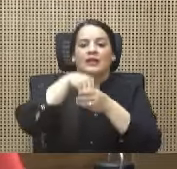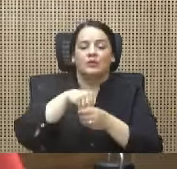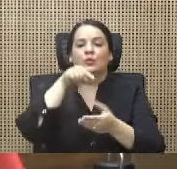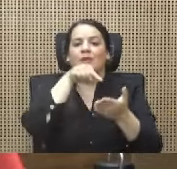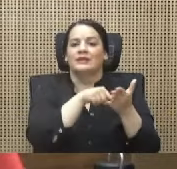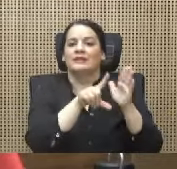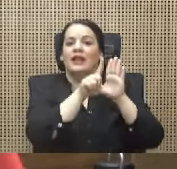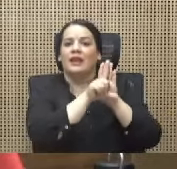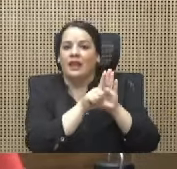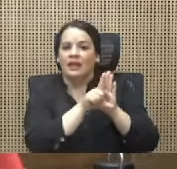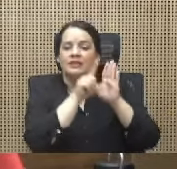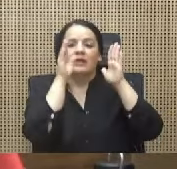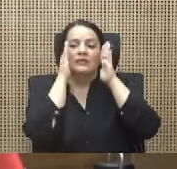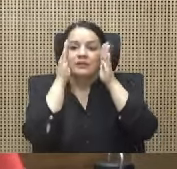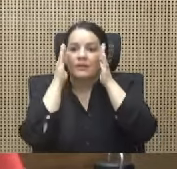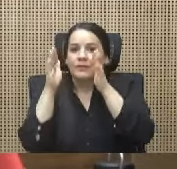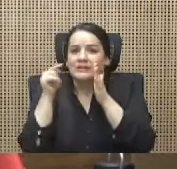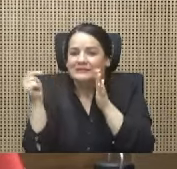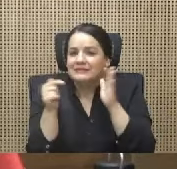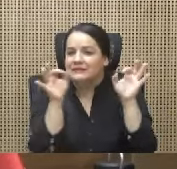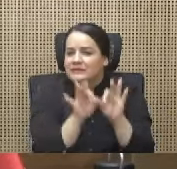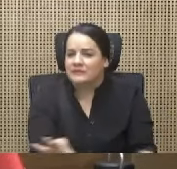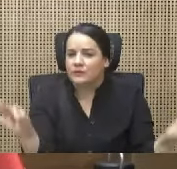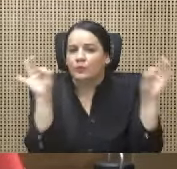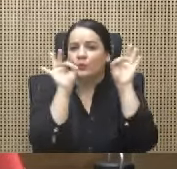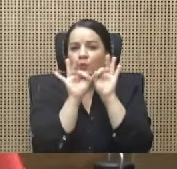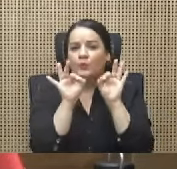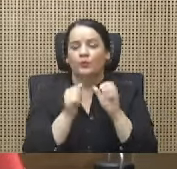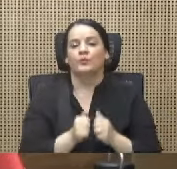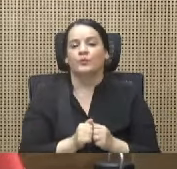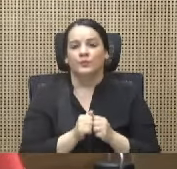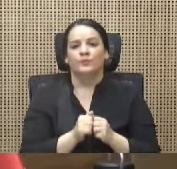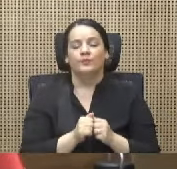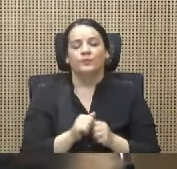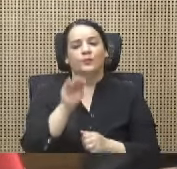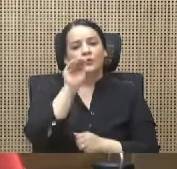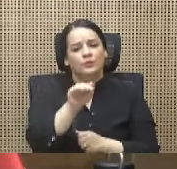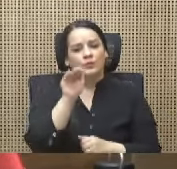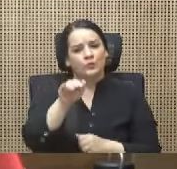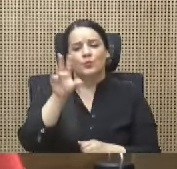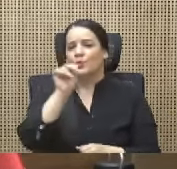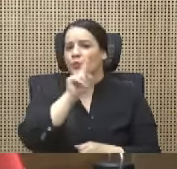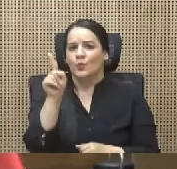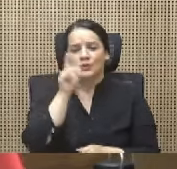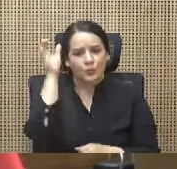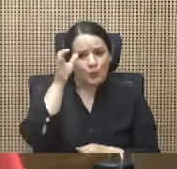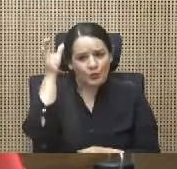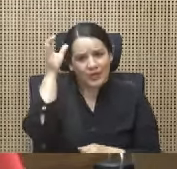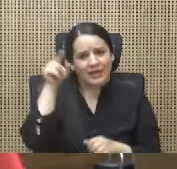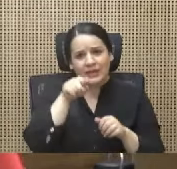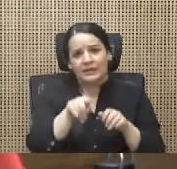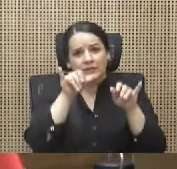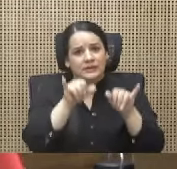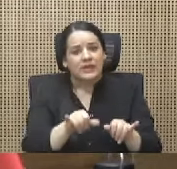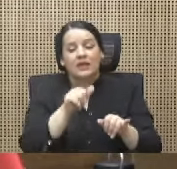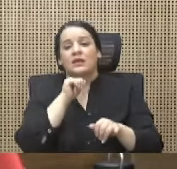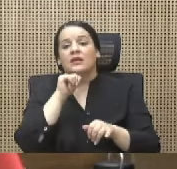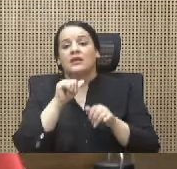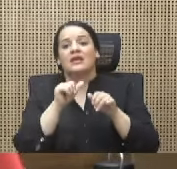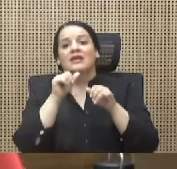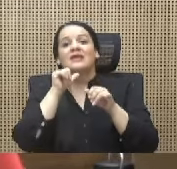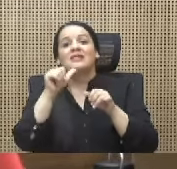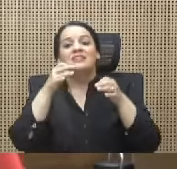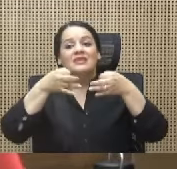ley de intervenciones es importantísimo. Insisto, no es un concepto que esté indeterminado,